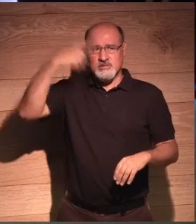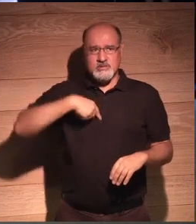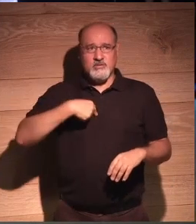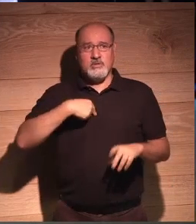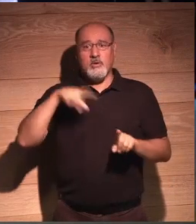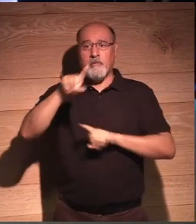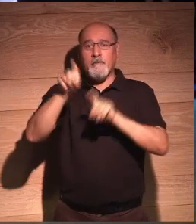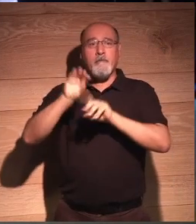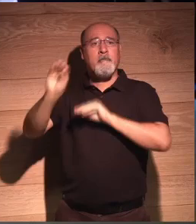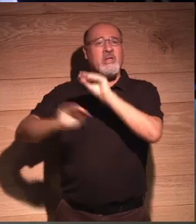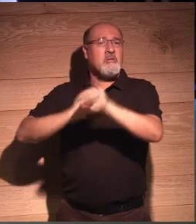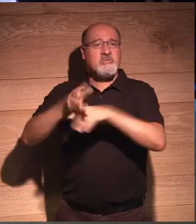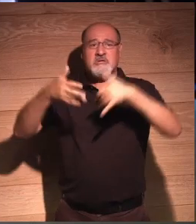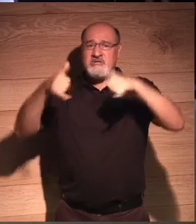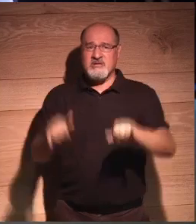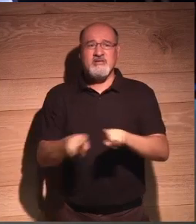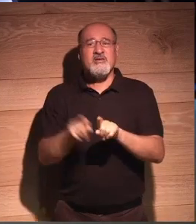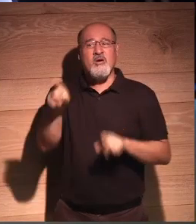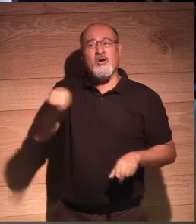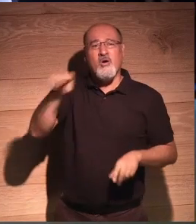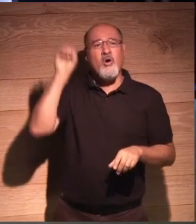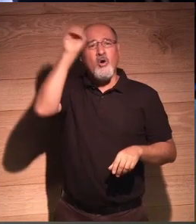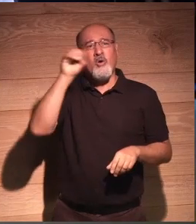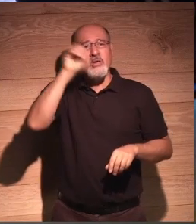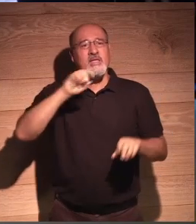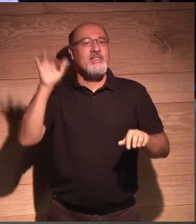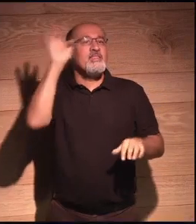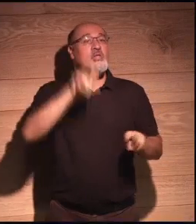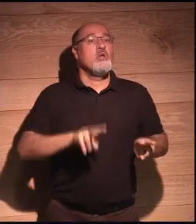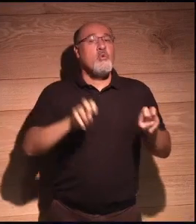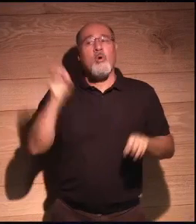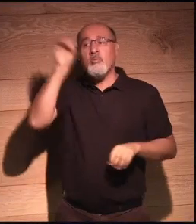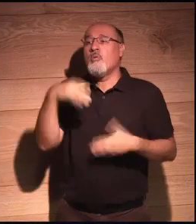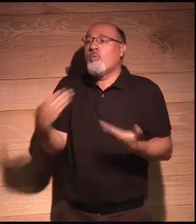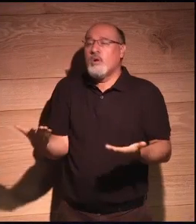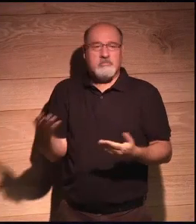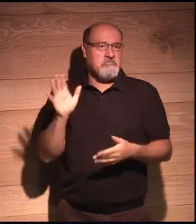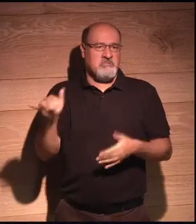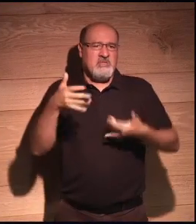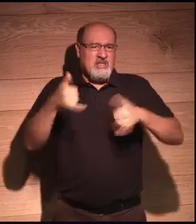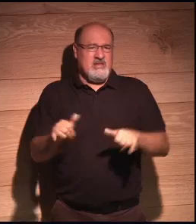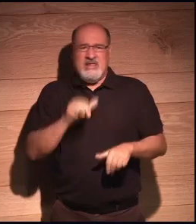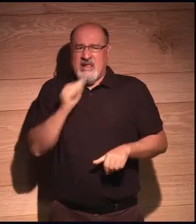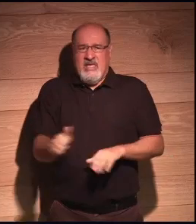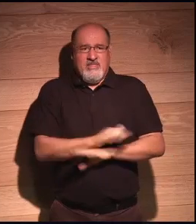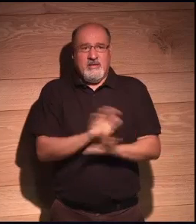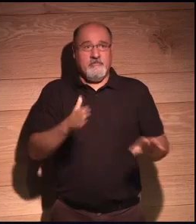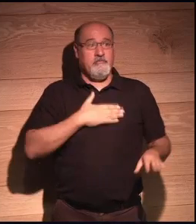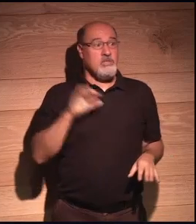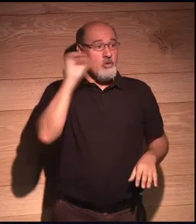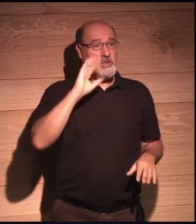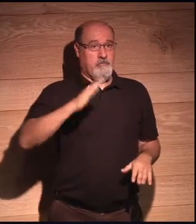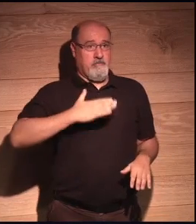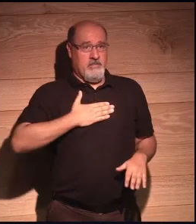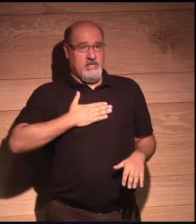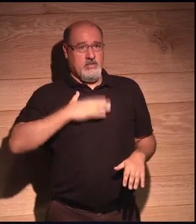ellos no les pregunté en ningún momento ¿qué opináis de estas nuevas teorías? Porque, y aquí hago un poco, o sea, esto es una opinión mía y la digo yo y